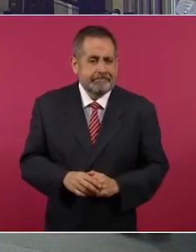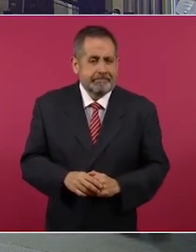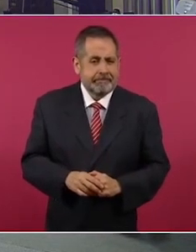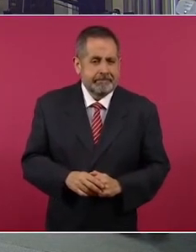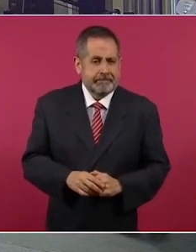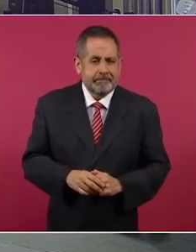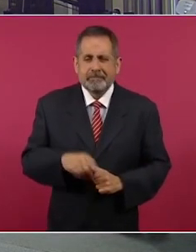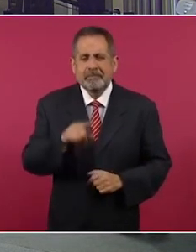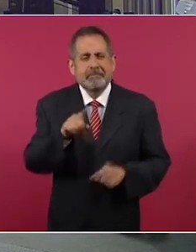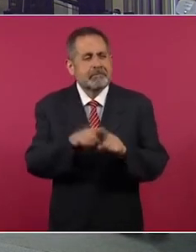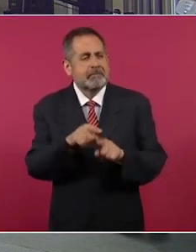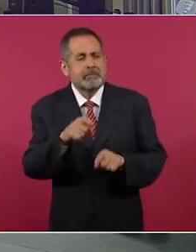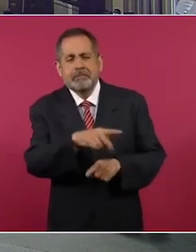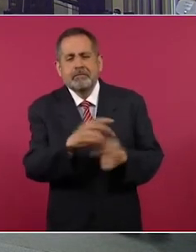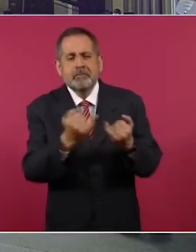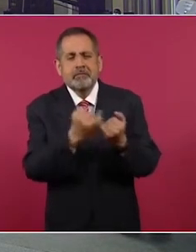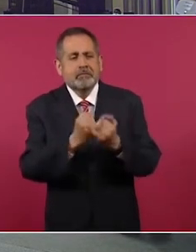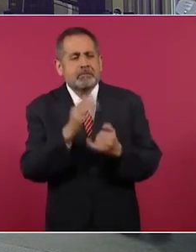Zedillo,